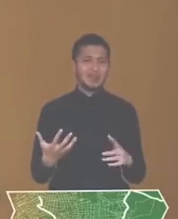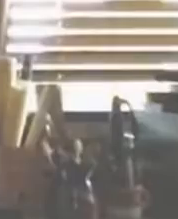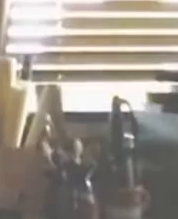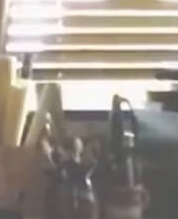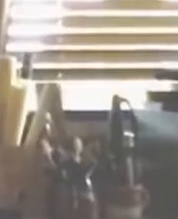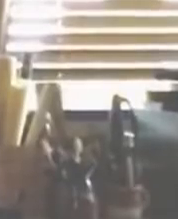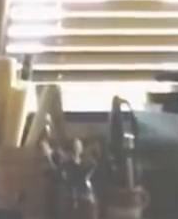hacerlo. Ayer.